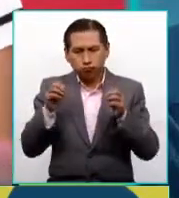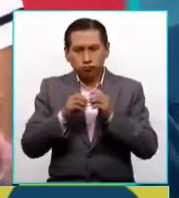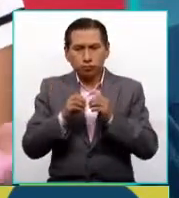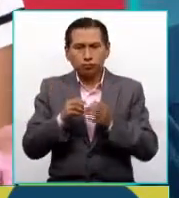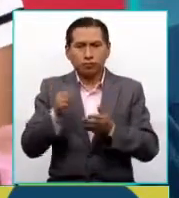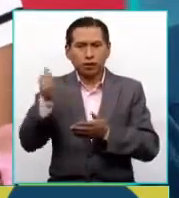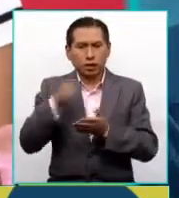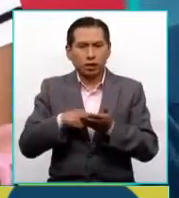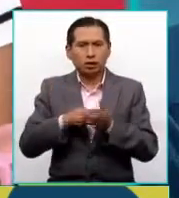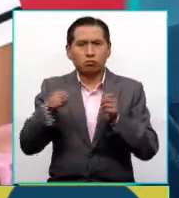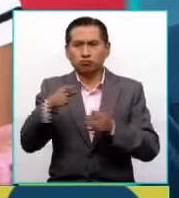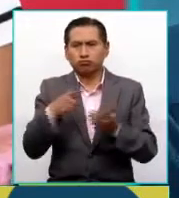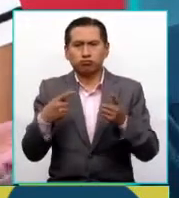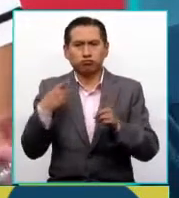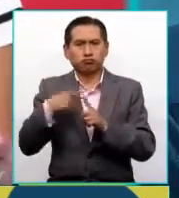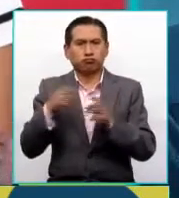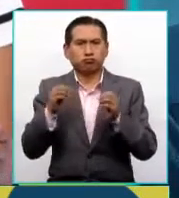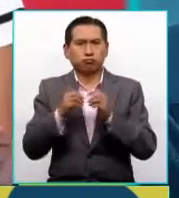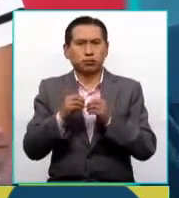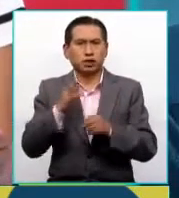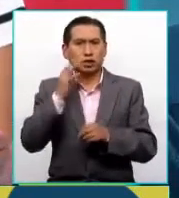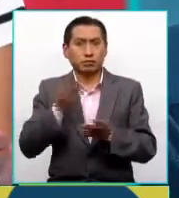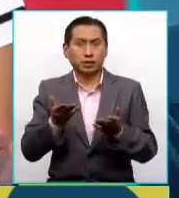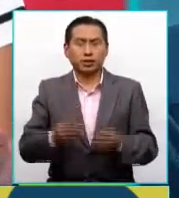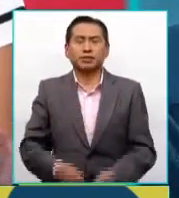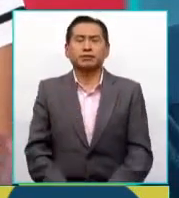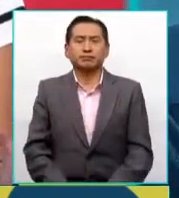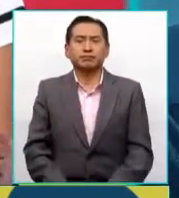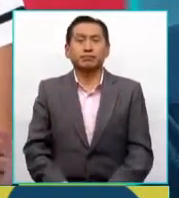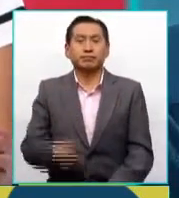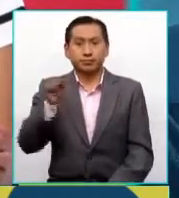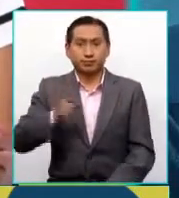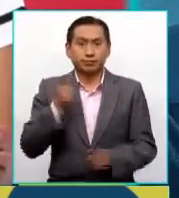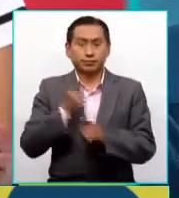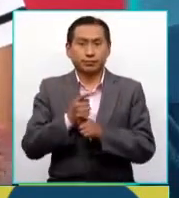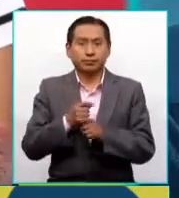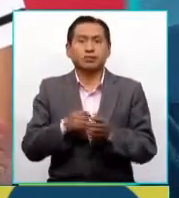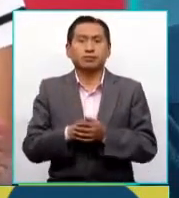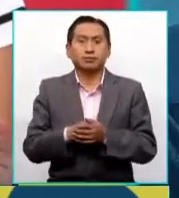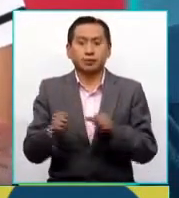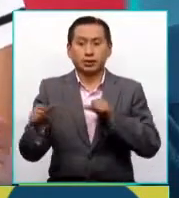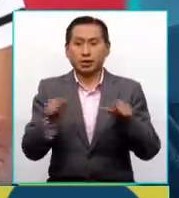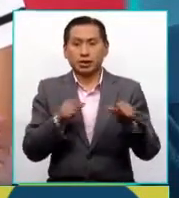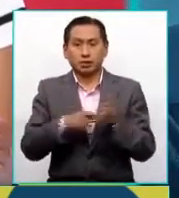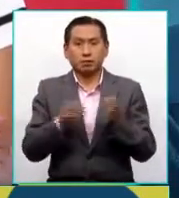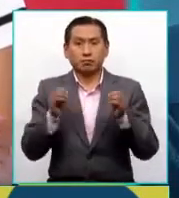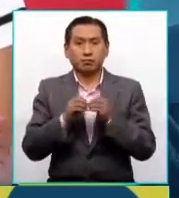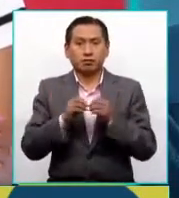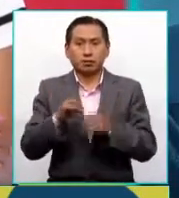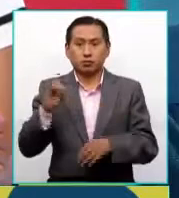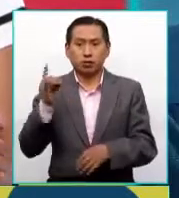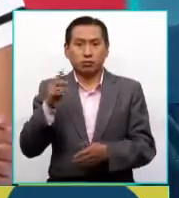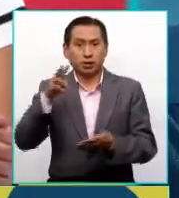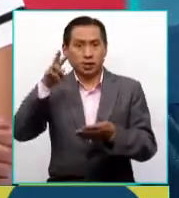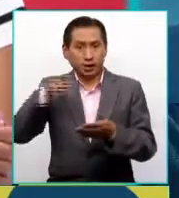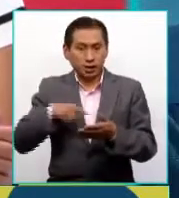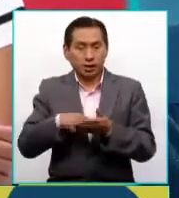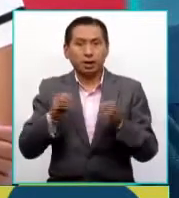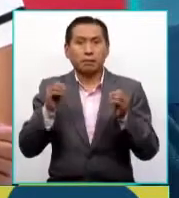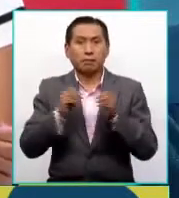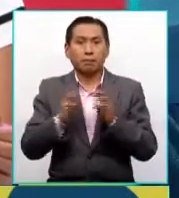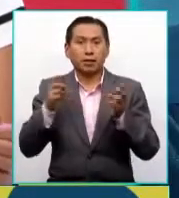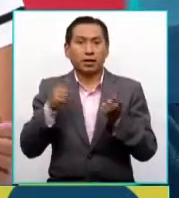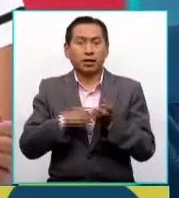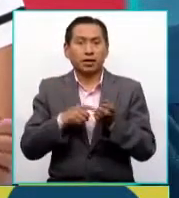arte pueden aportar con su experiencia. Así es, parte de las actividades de la campaña Bolivia Lee, y también en el